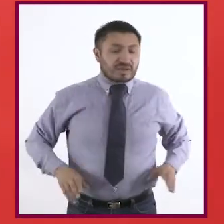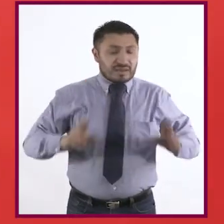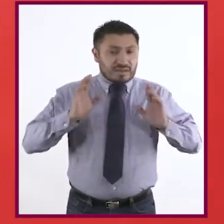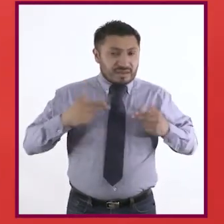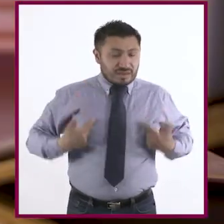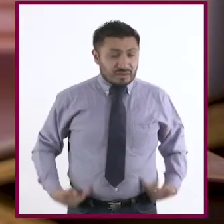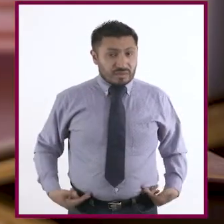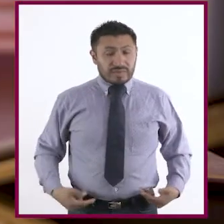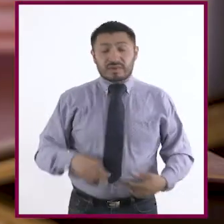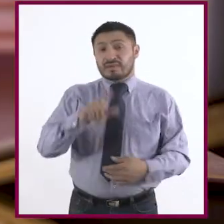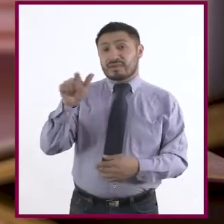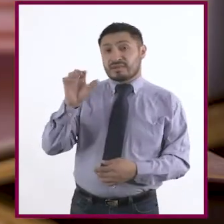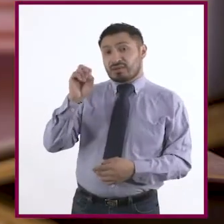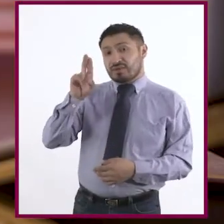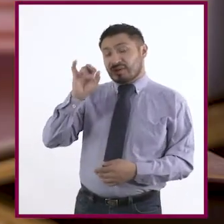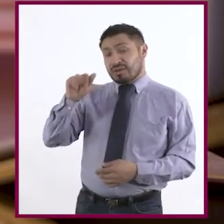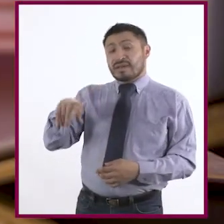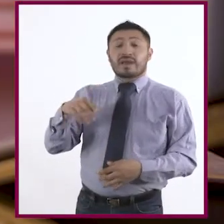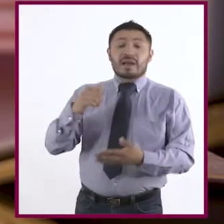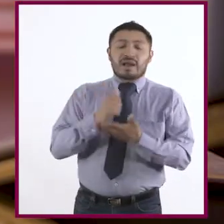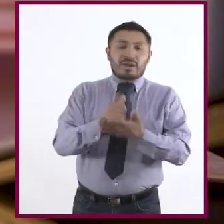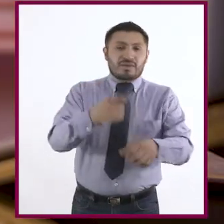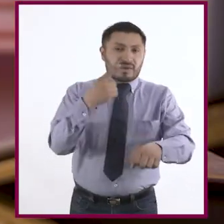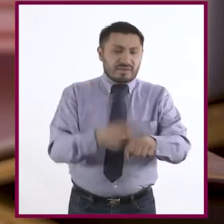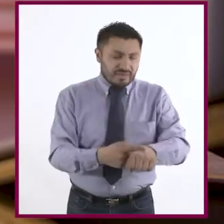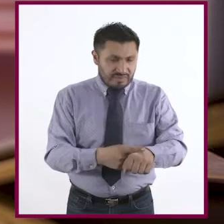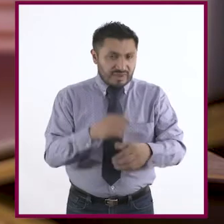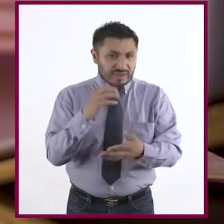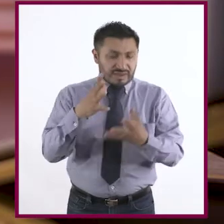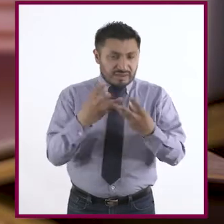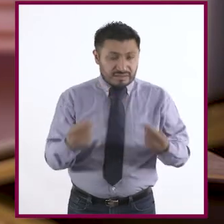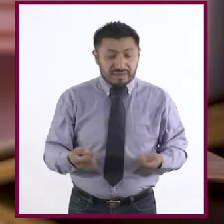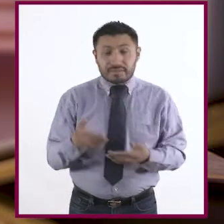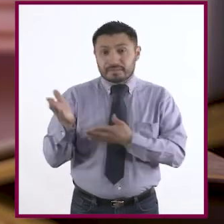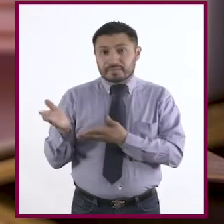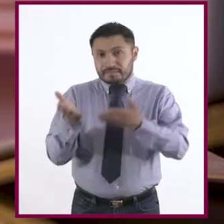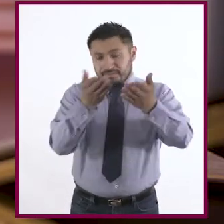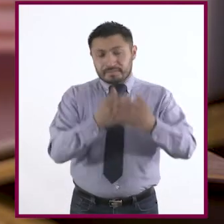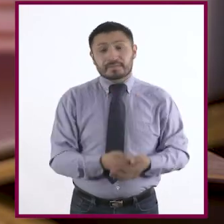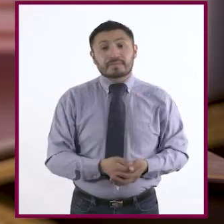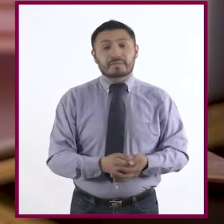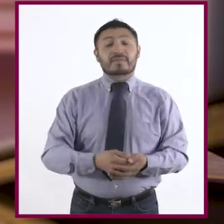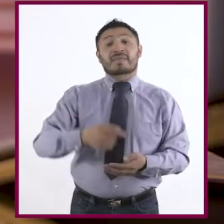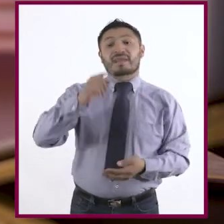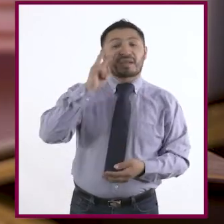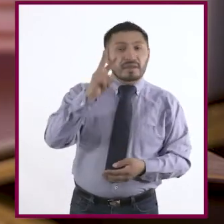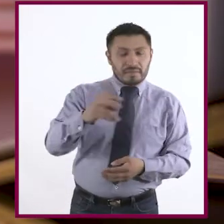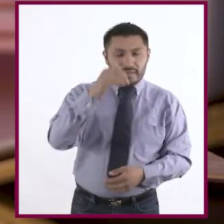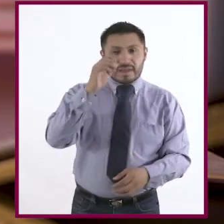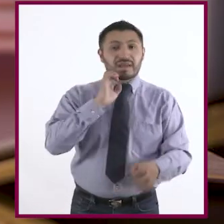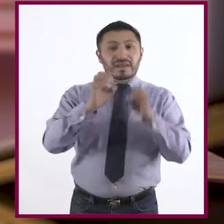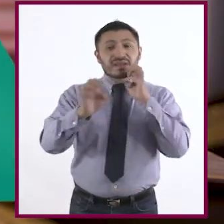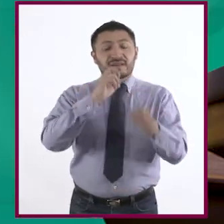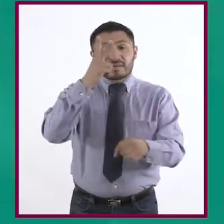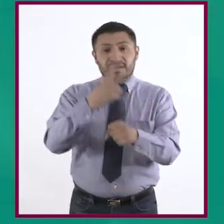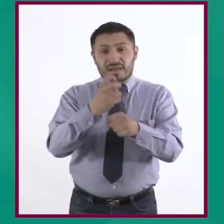Regreso contigo. ¿Quieres saber más acerca de la eugenesia? Checa la segunda parte de nuestra entrevista con la doctora Fabiola